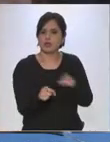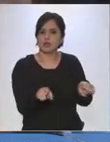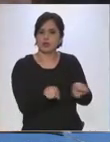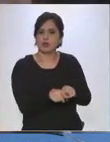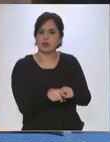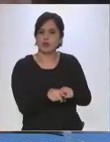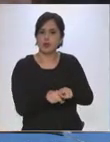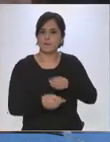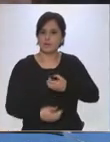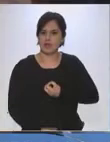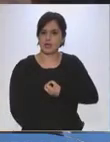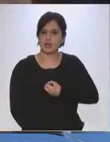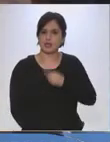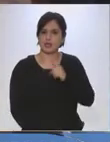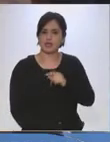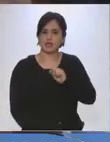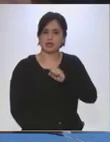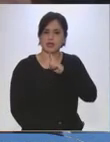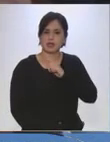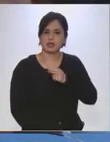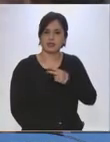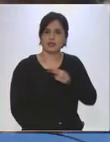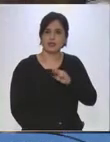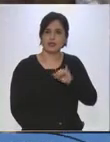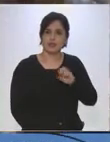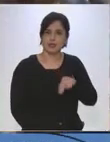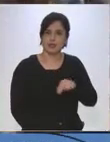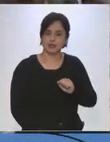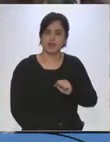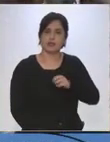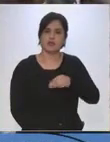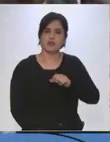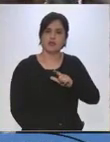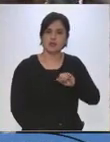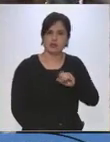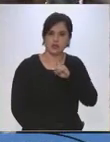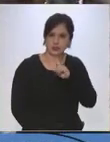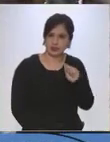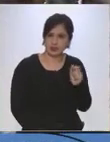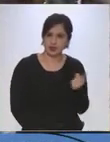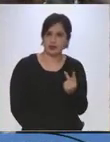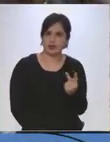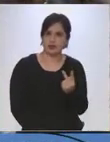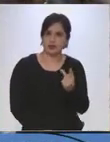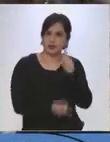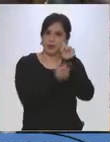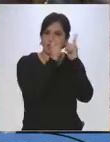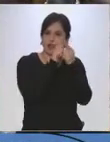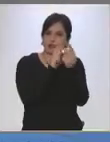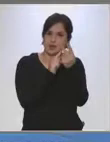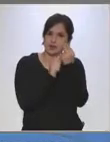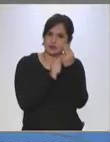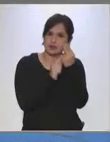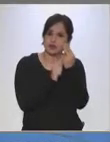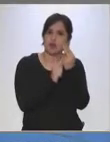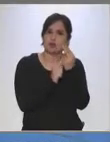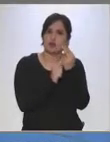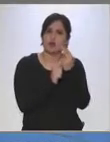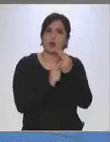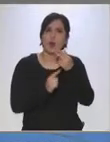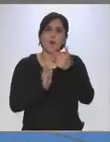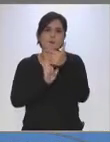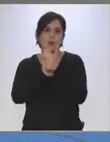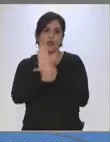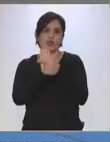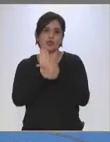walkman y a quien nos acompaña melita abraham para cambiar esa visión de corto plazo las políticas públicas en el deporte